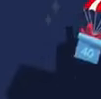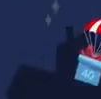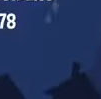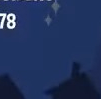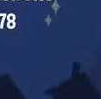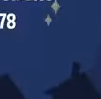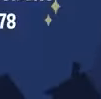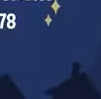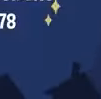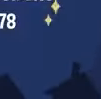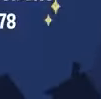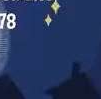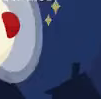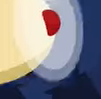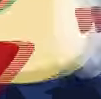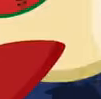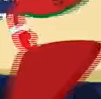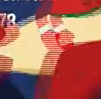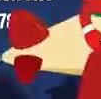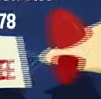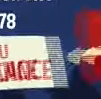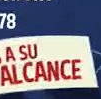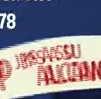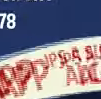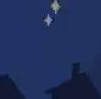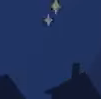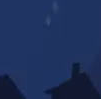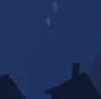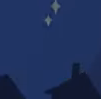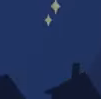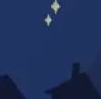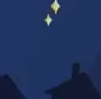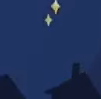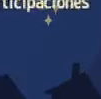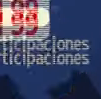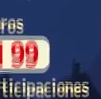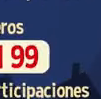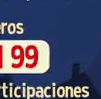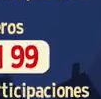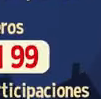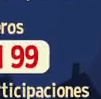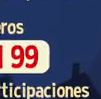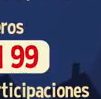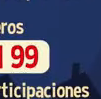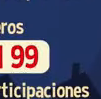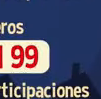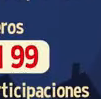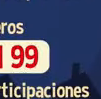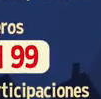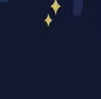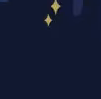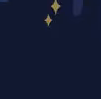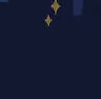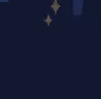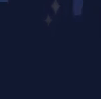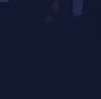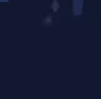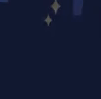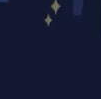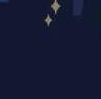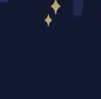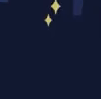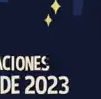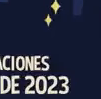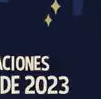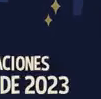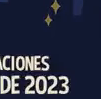Activa 2 fracciones del gordo navideño en la app JPS a su alcance para participar en los sorteos semanales de 100 enteros del